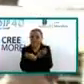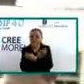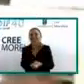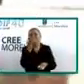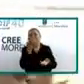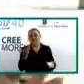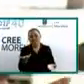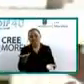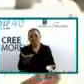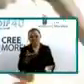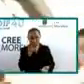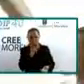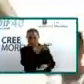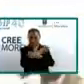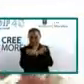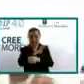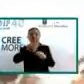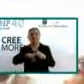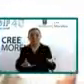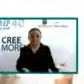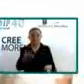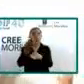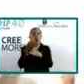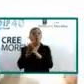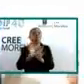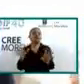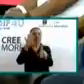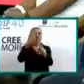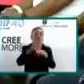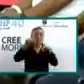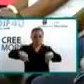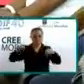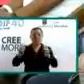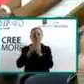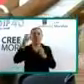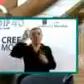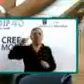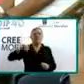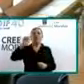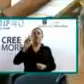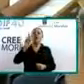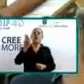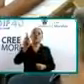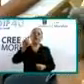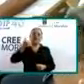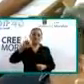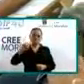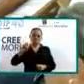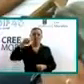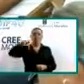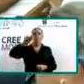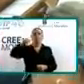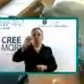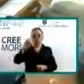¿Y saben qué logramos ahorita con el maestro Aurelio Nuño, el secretario de Educación? Que este modelo de educación